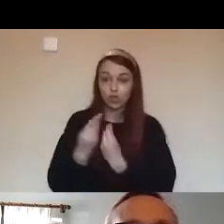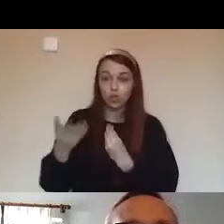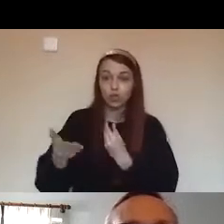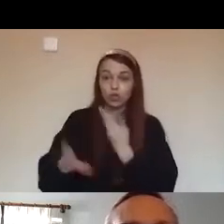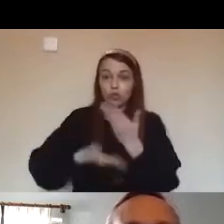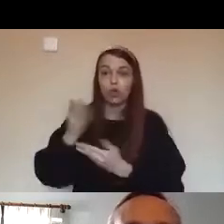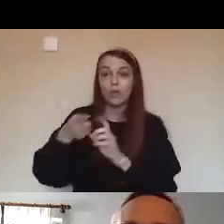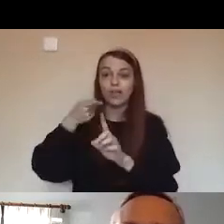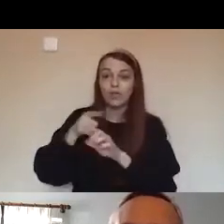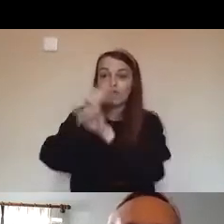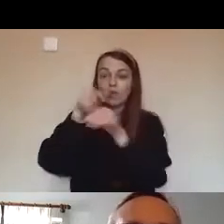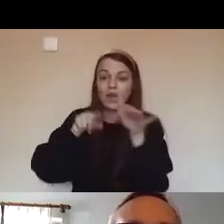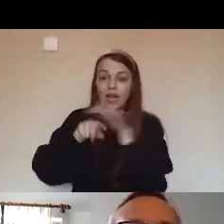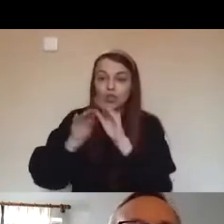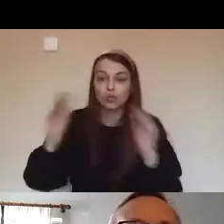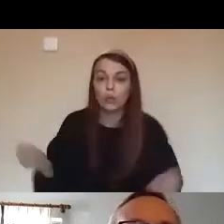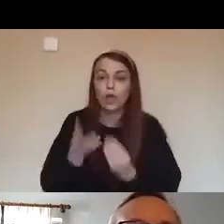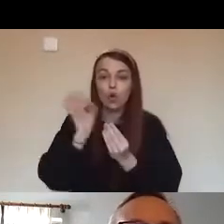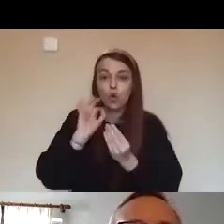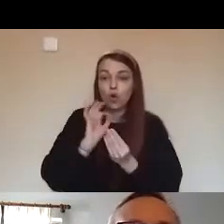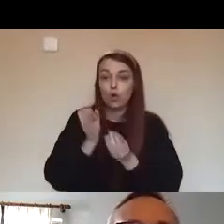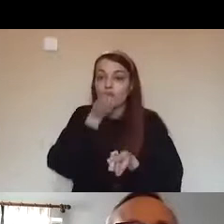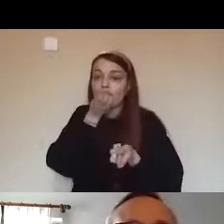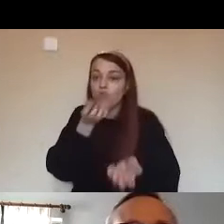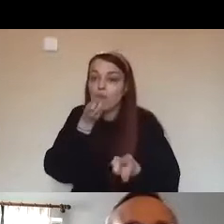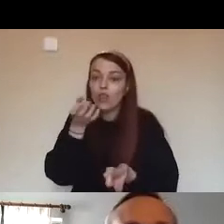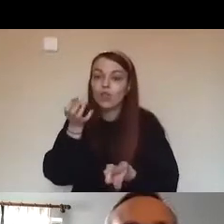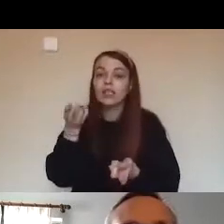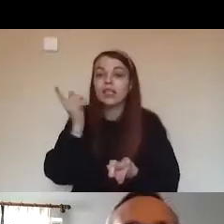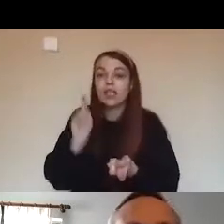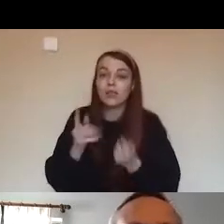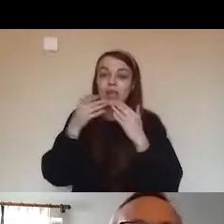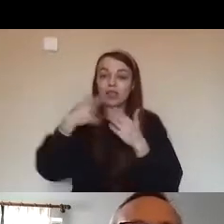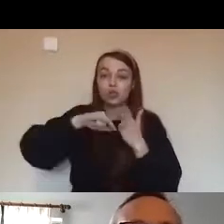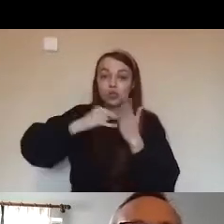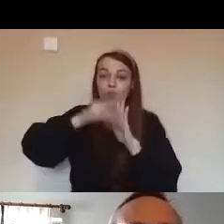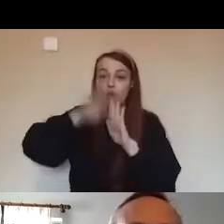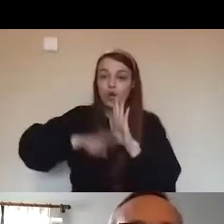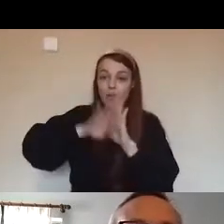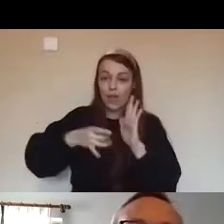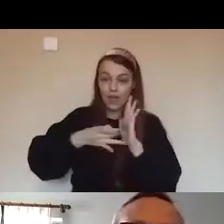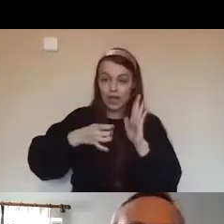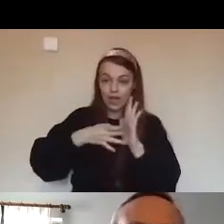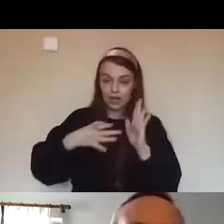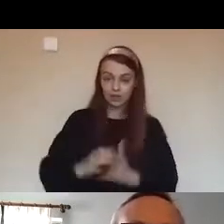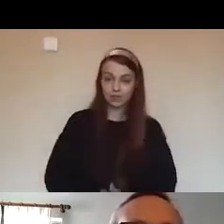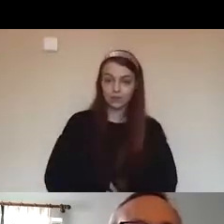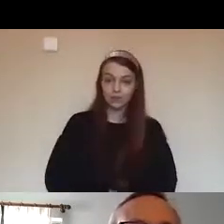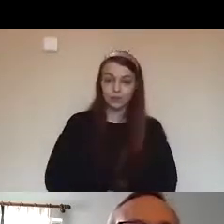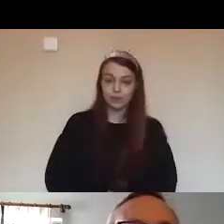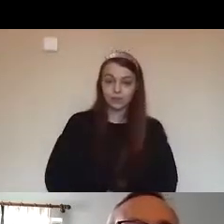con formación y a través de nuestro programa de calidad. Para nosotros es